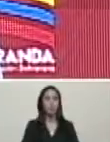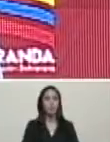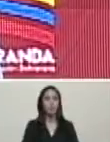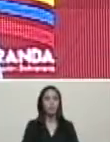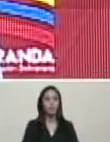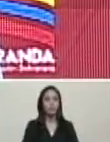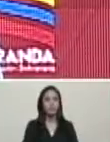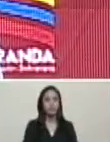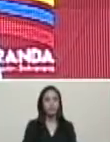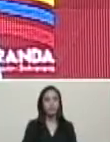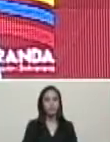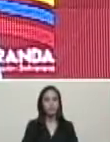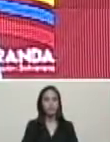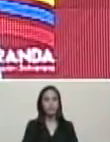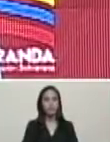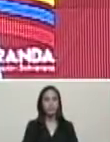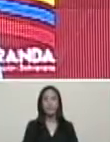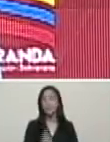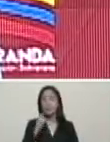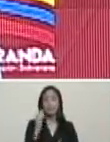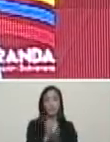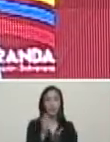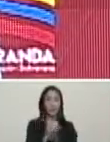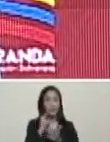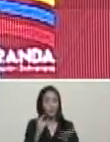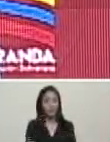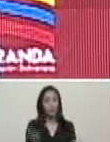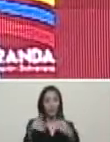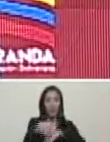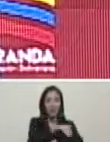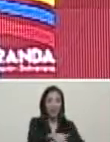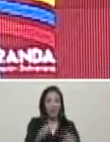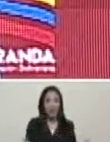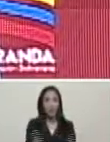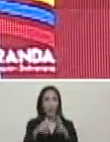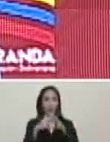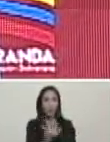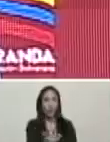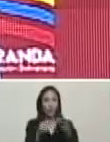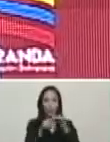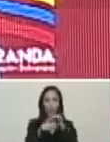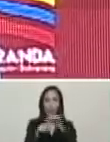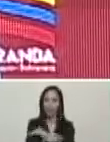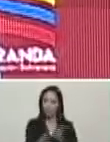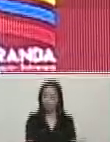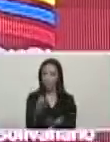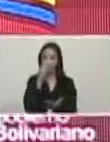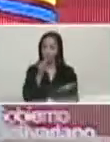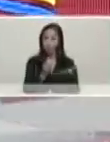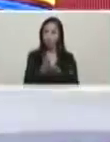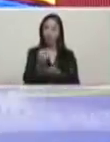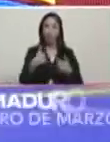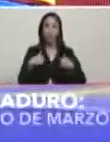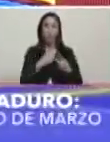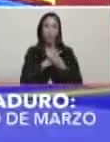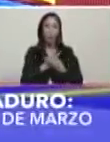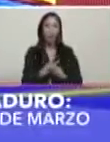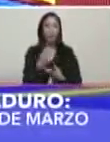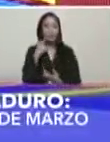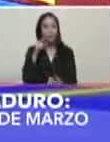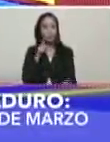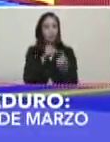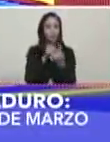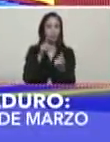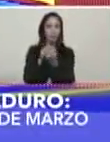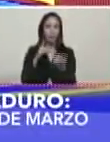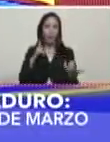José Vicente, siempre en la calle, los barrios. Hay que seguir, José Vicente. Yo sé tu vocación de atender y amar